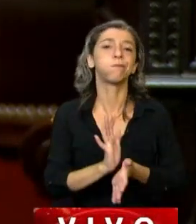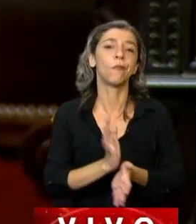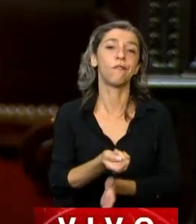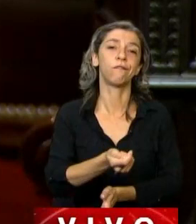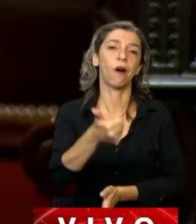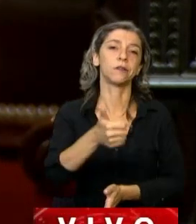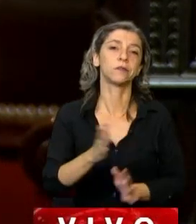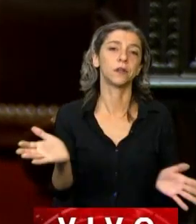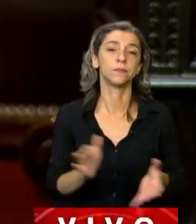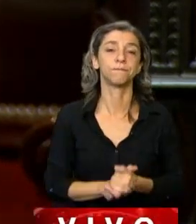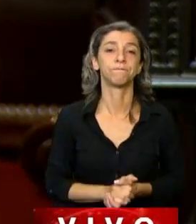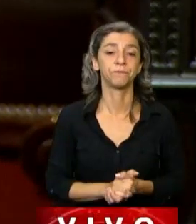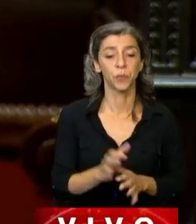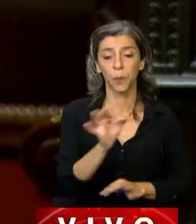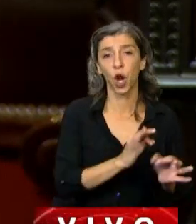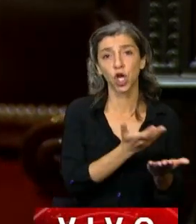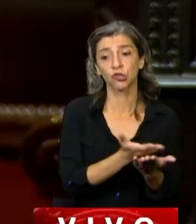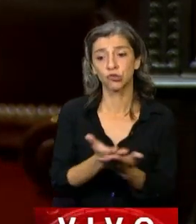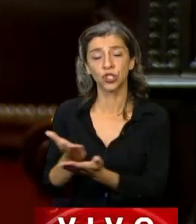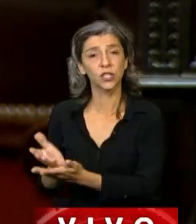Entre los proyectos que habían estaba el proyecto que yo